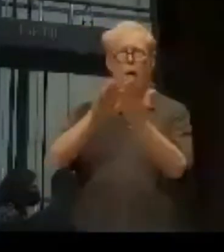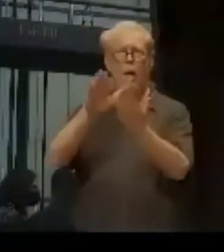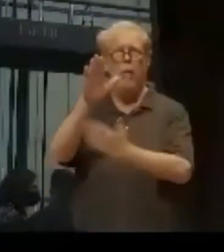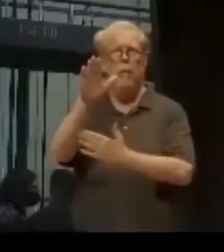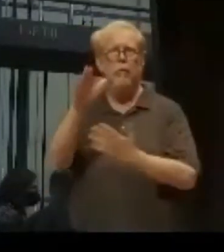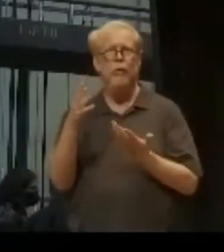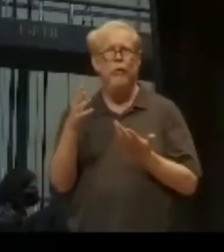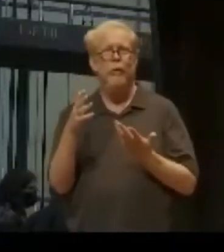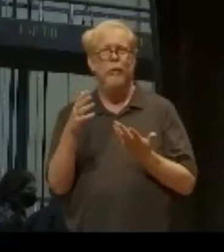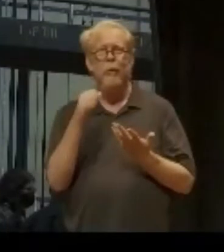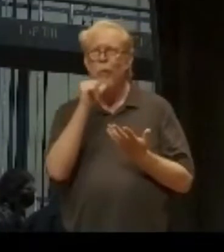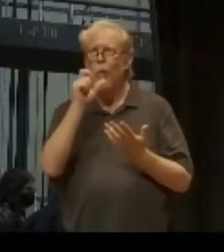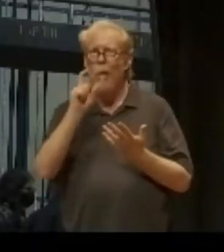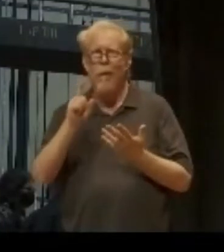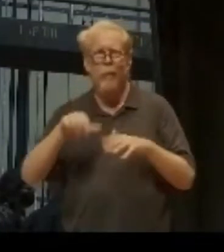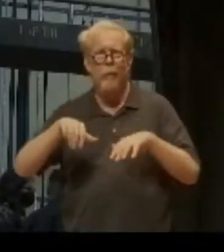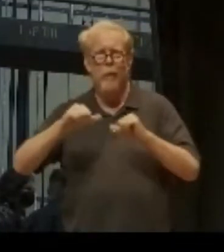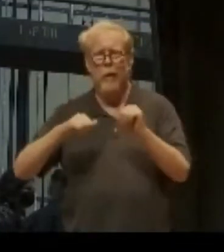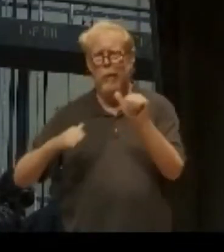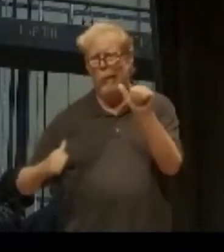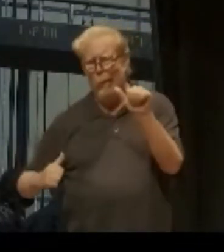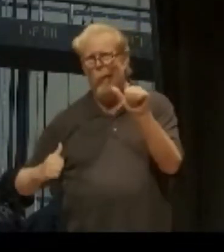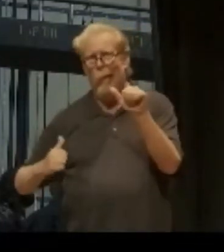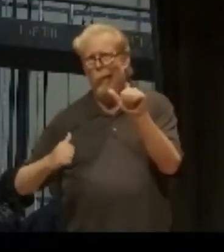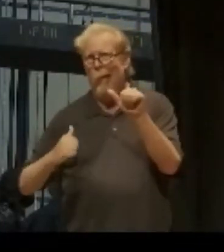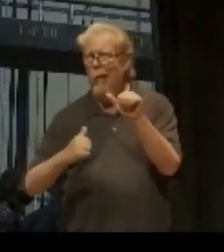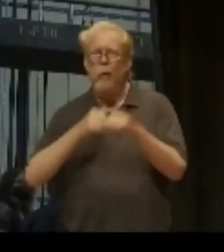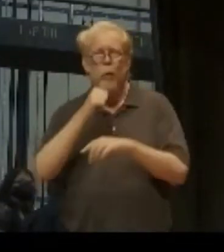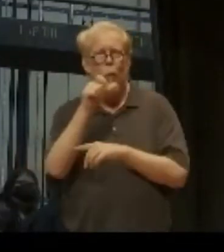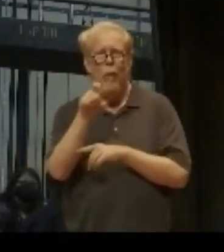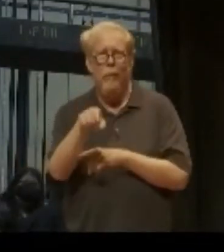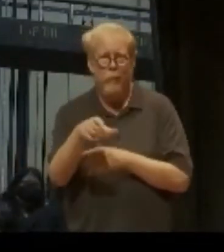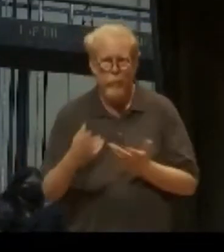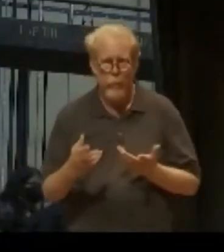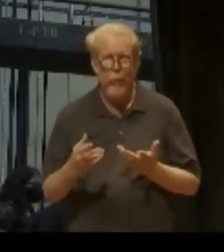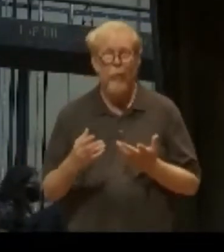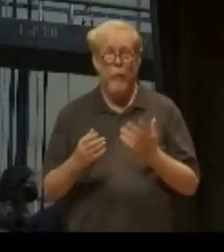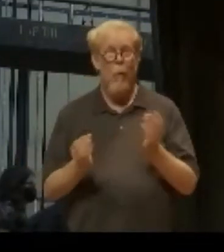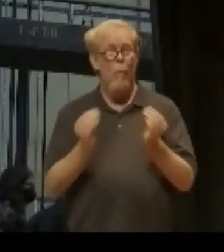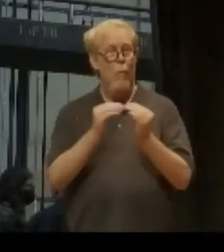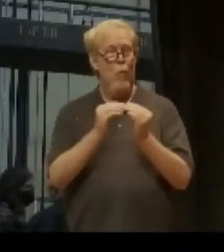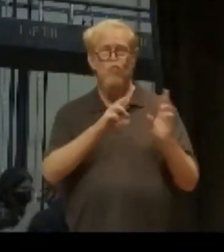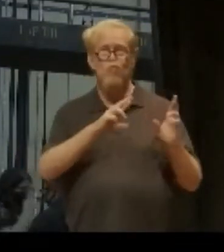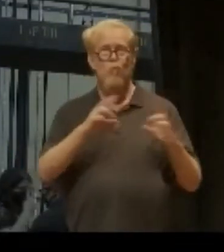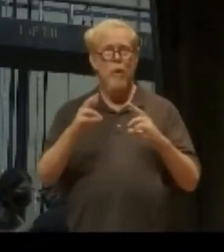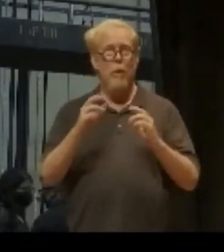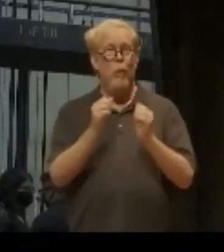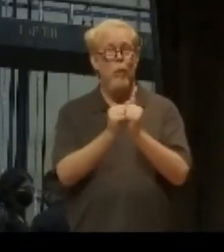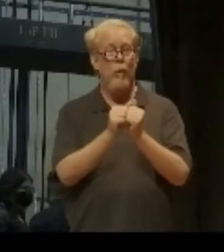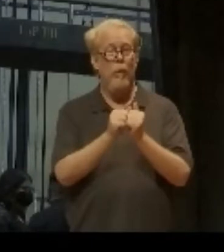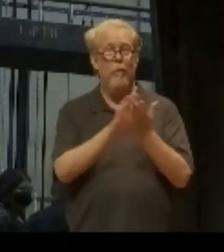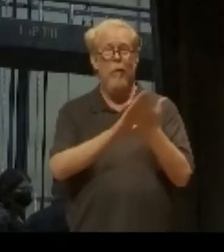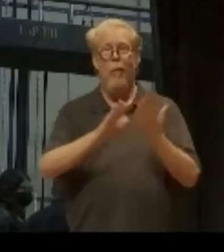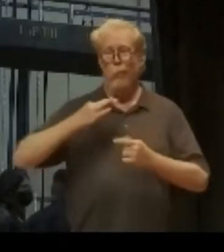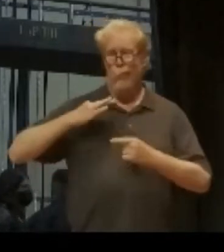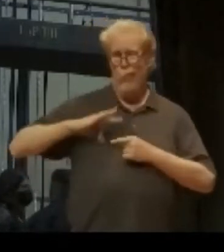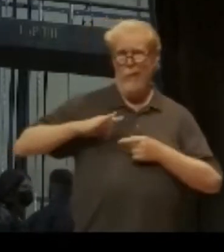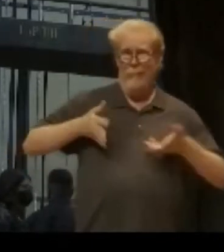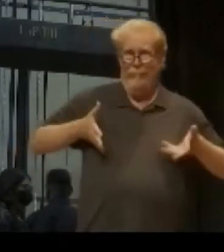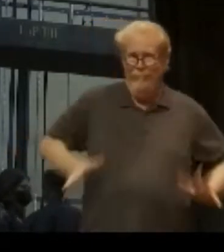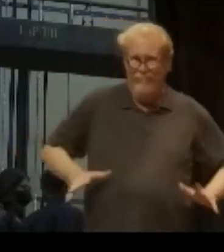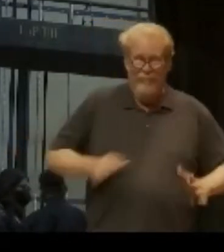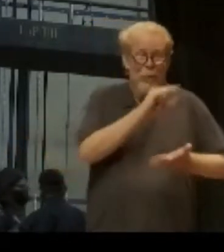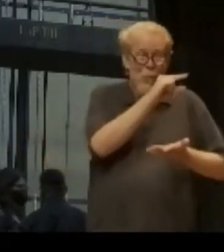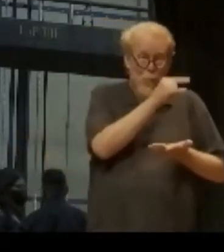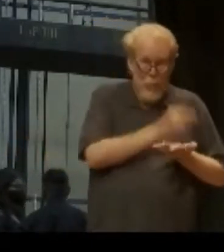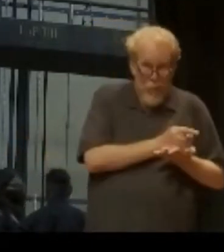al college y estamos cerrando la brecha. Y entonces ya no tienen que tomar esas clases de remediación. De hecho, más estudiantes que nunca